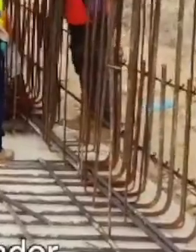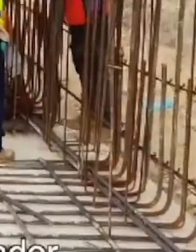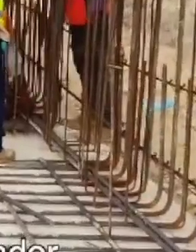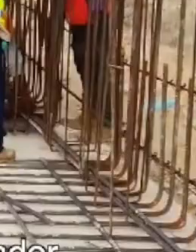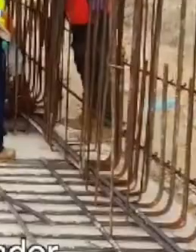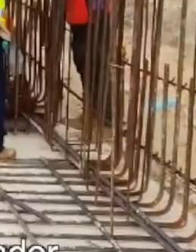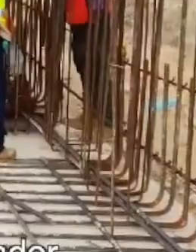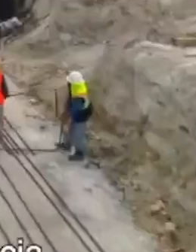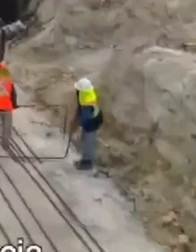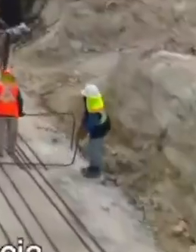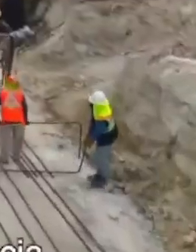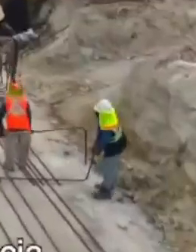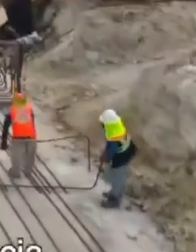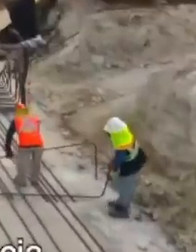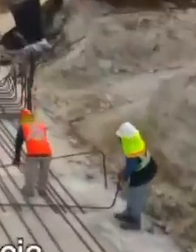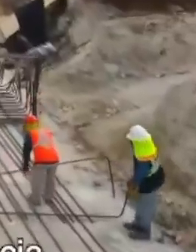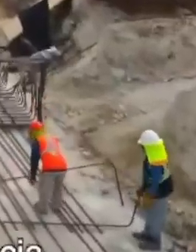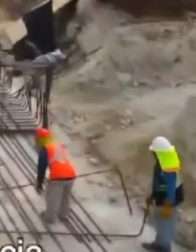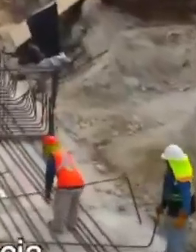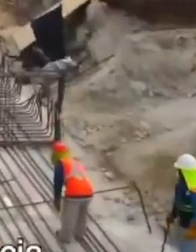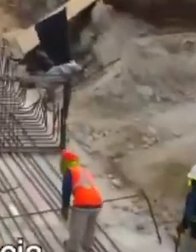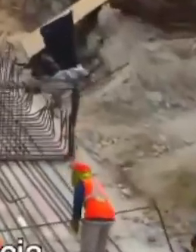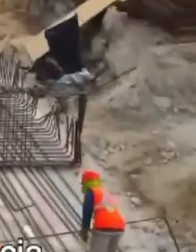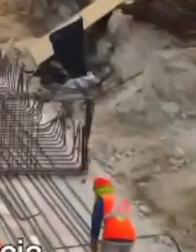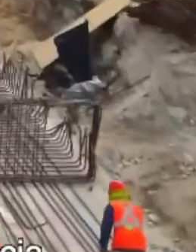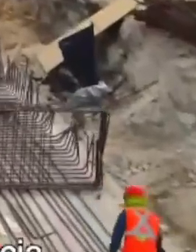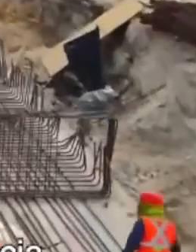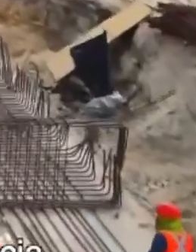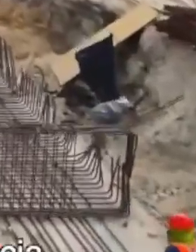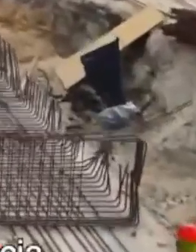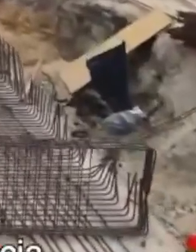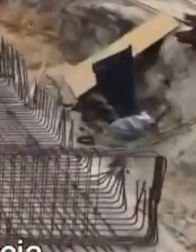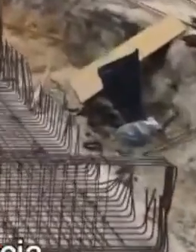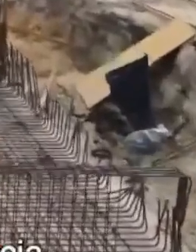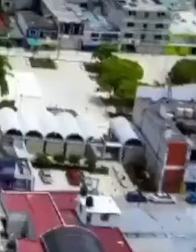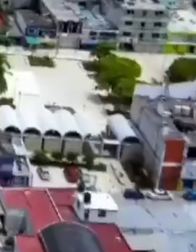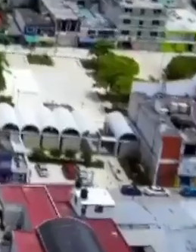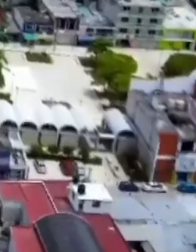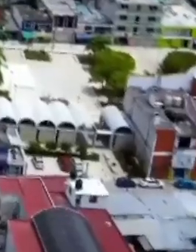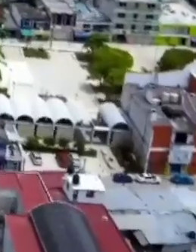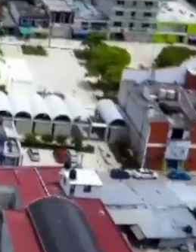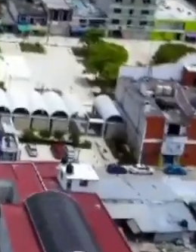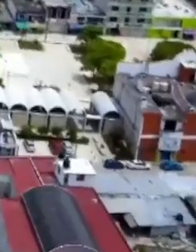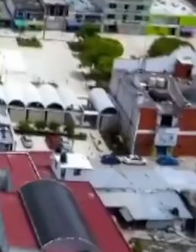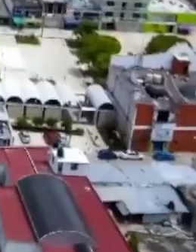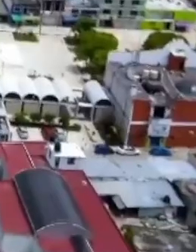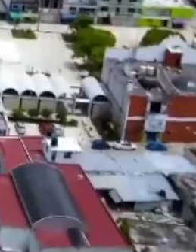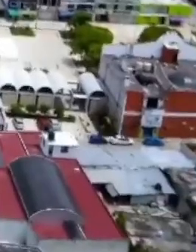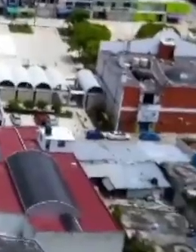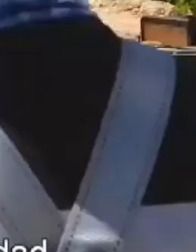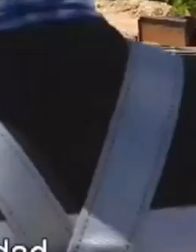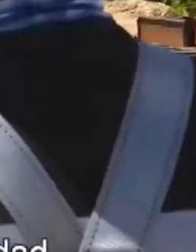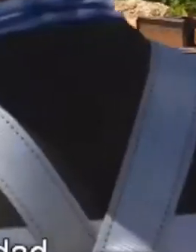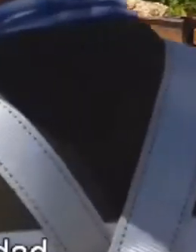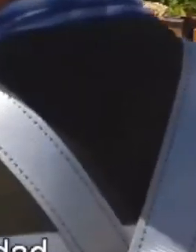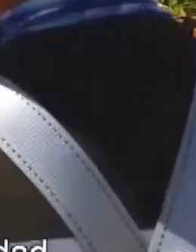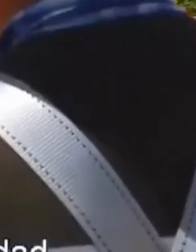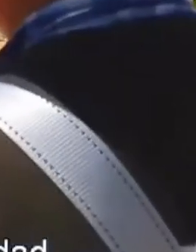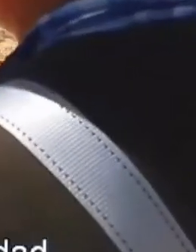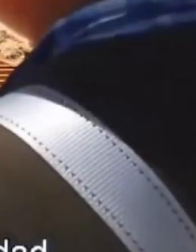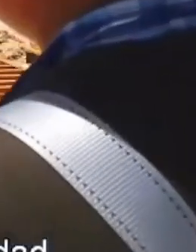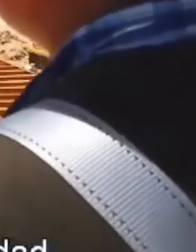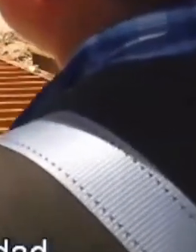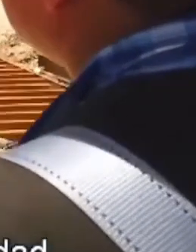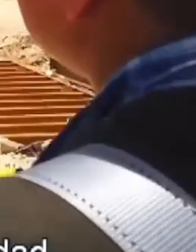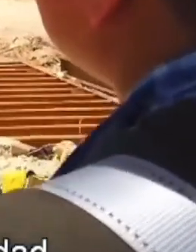eléctricas, elevador, locales comerciales y área de convivencia. En Escárcega sigue la cimentación del viaducto elevado